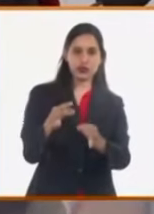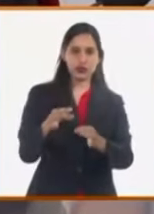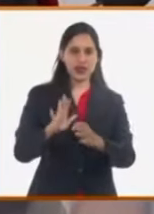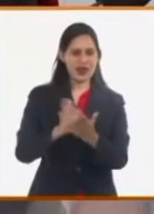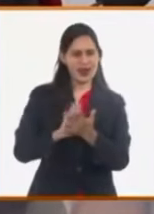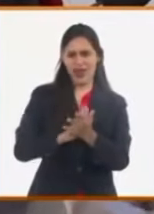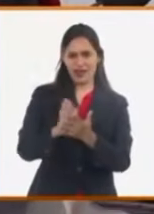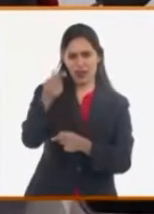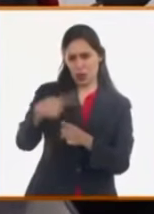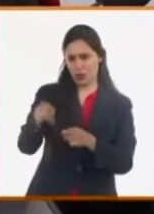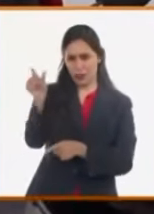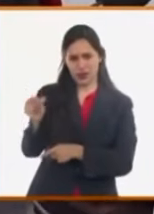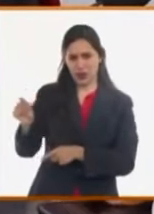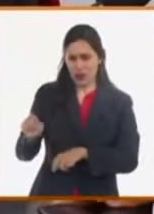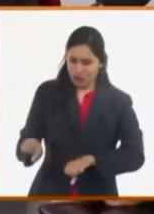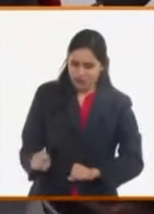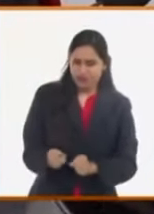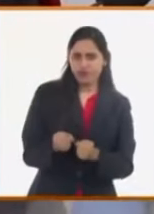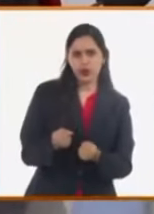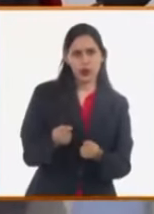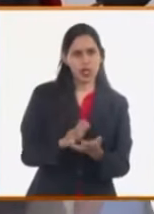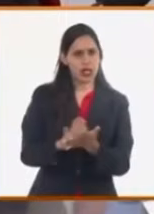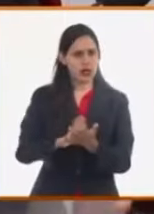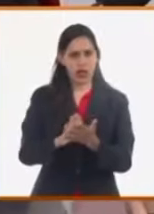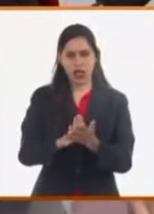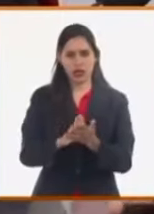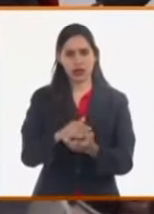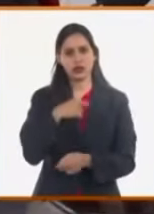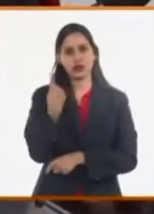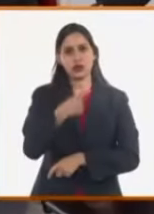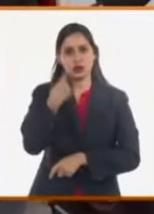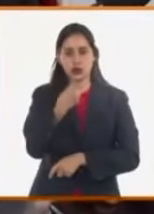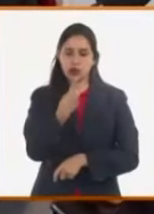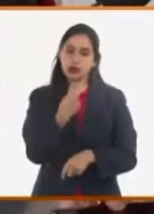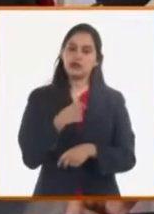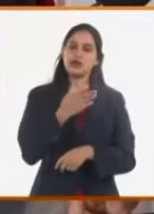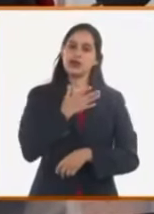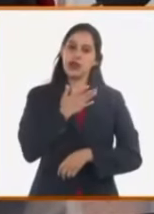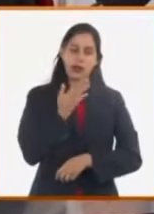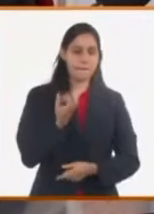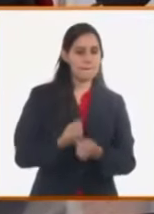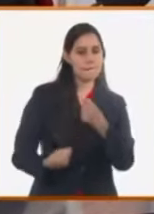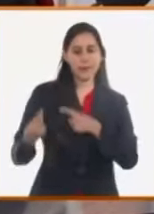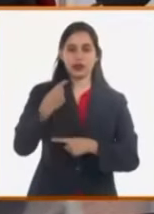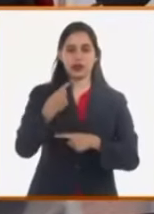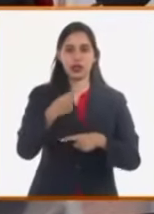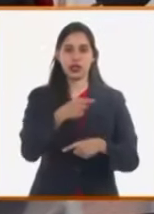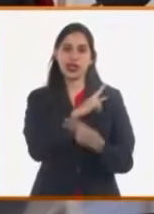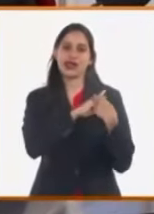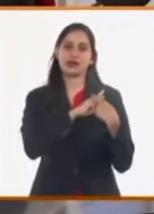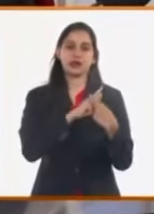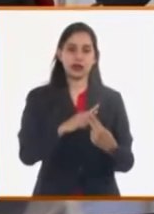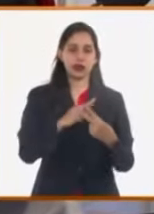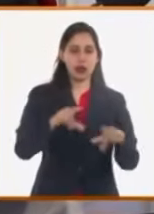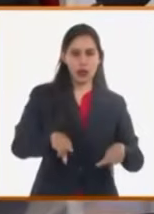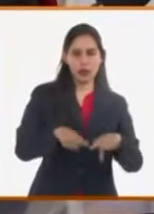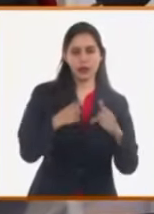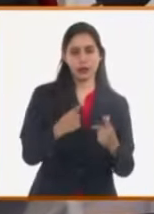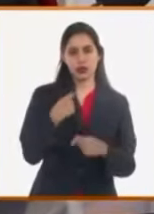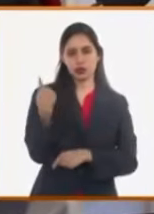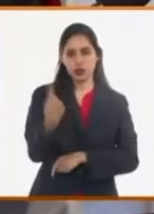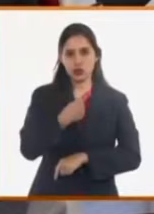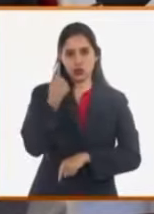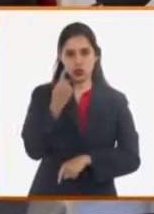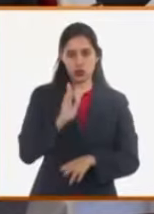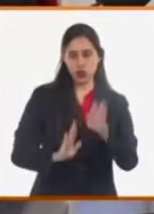nadie nos pide que vayamos por x razones nosotros vamos Sencillamente por ese compromiso ese altruismo ese humanismo Y